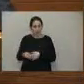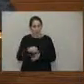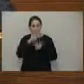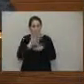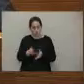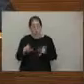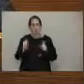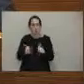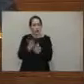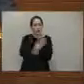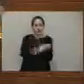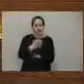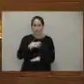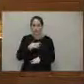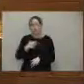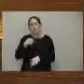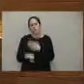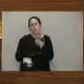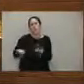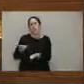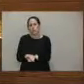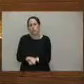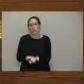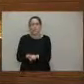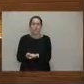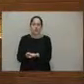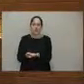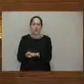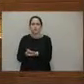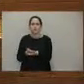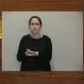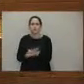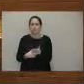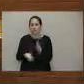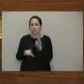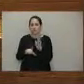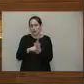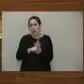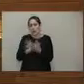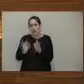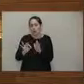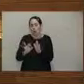anterior. Nosotros no estamos pidiendo, no le vamos a pedir, evidentemente, que se incumpla la